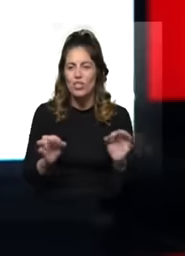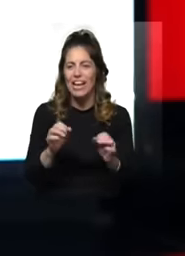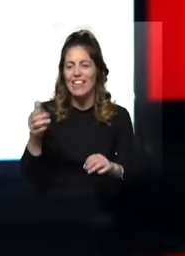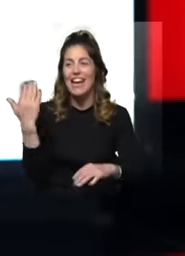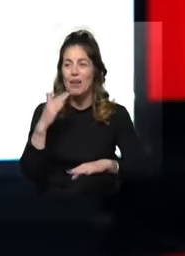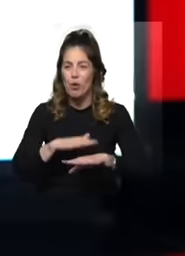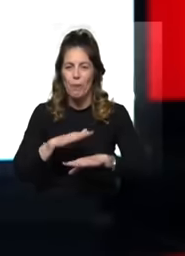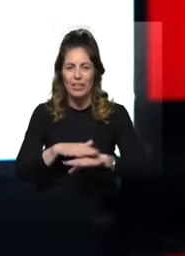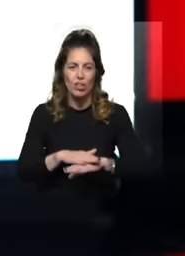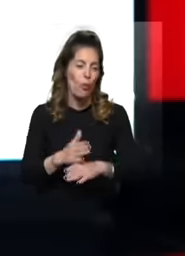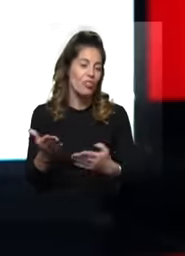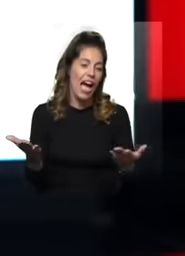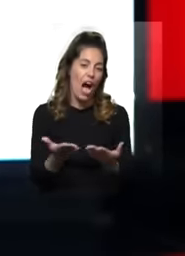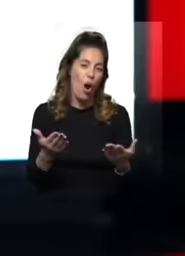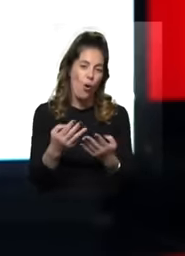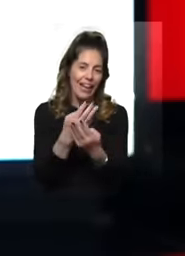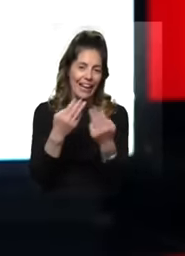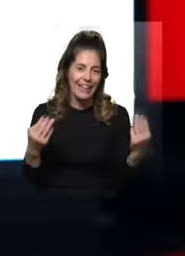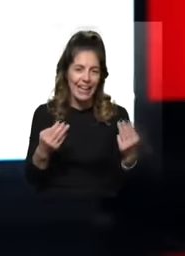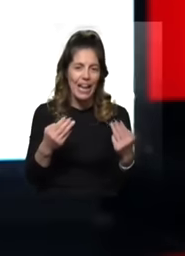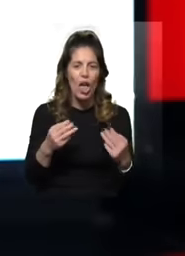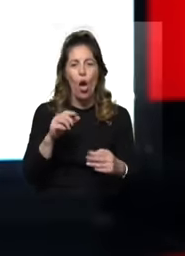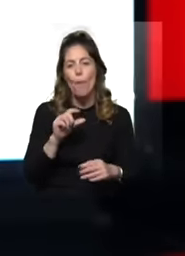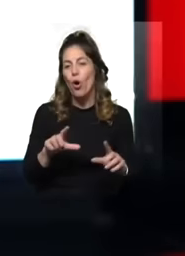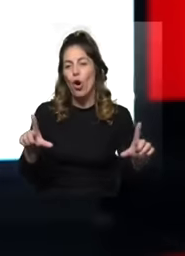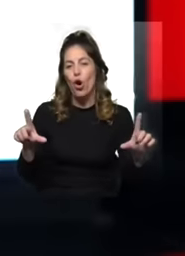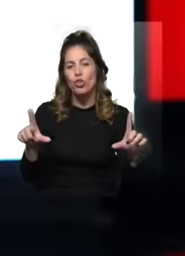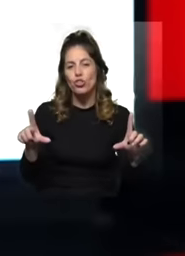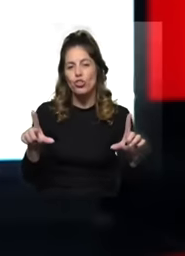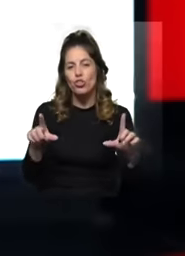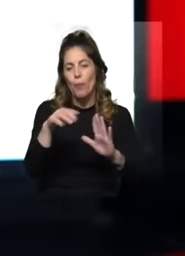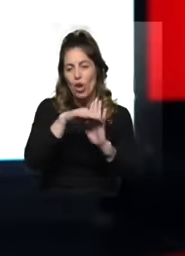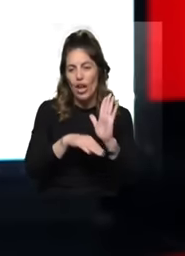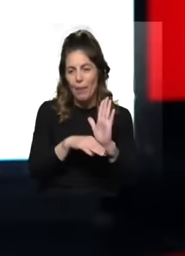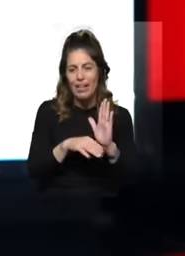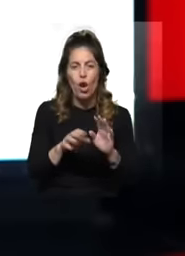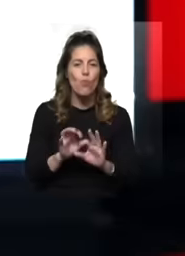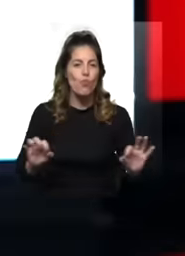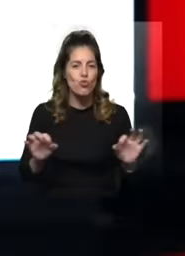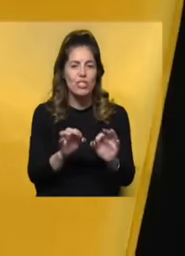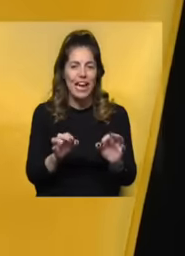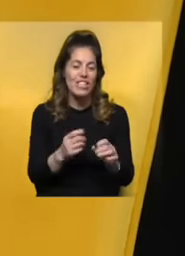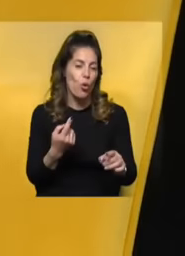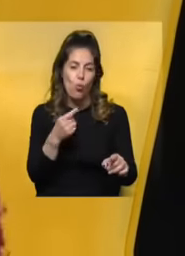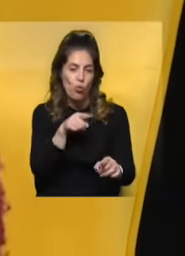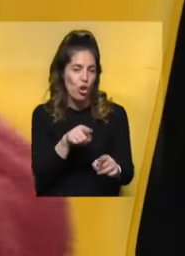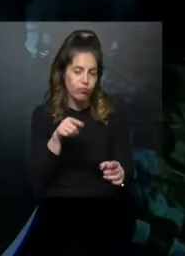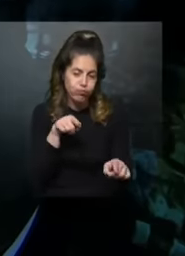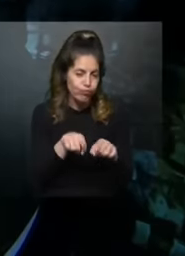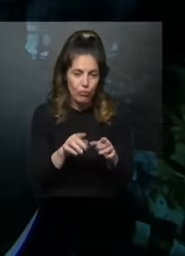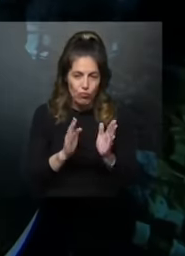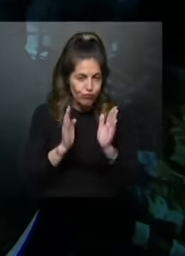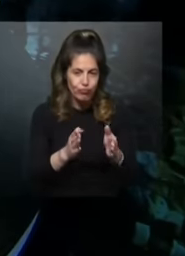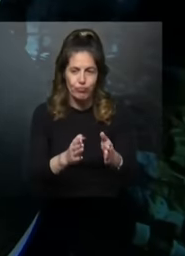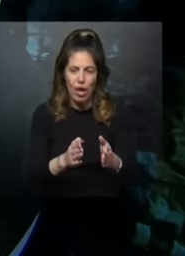porque vos ahora en general... Los pocos programas que tienen música en vivo tienen un género. Claro. ¿Ah? Punto. Ahí está. Es un programa de